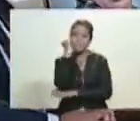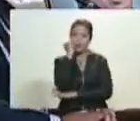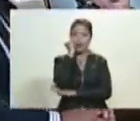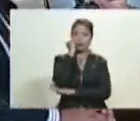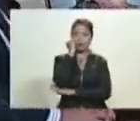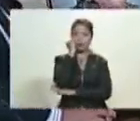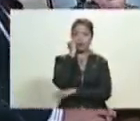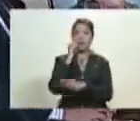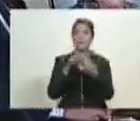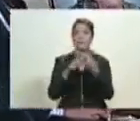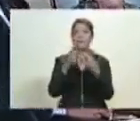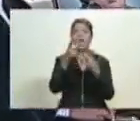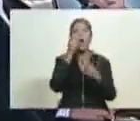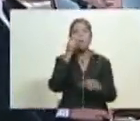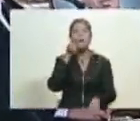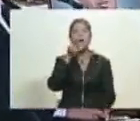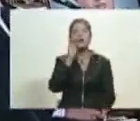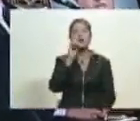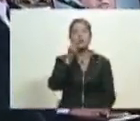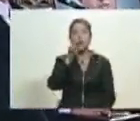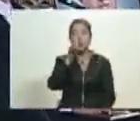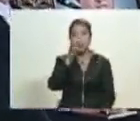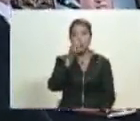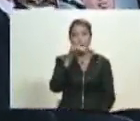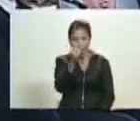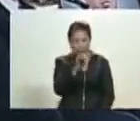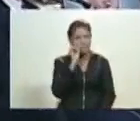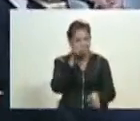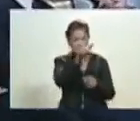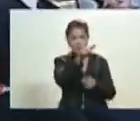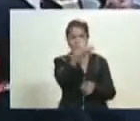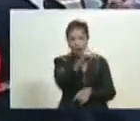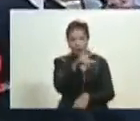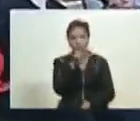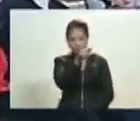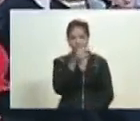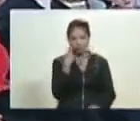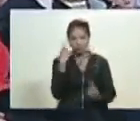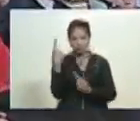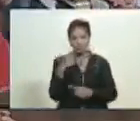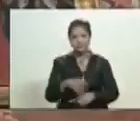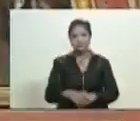menos que Juan José Rondón, ahí está, mira. Ahí está Rondón.